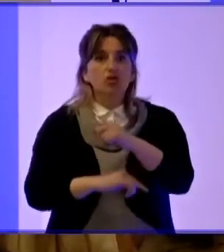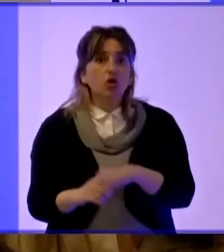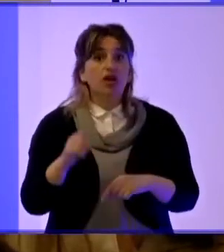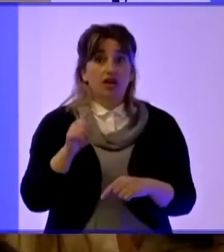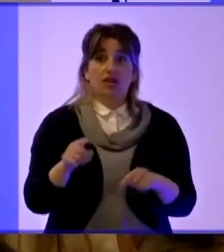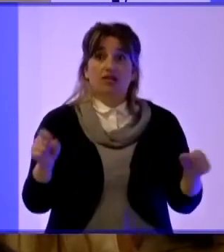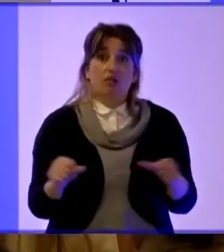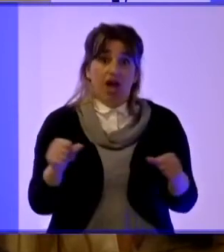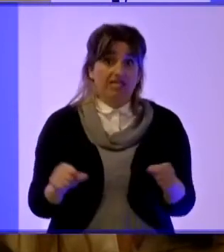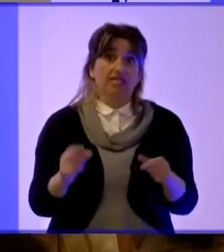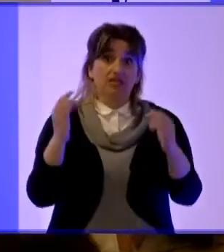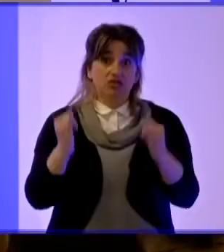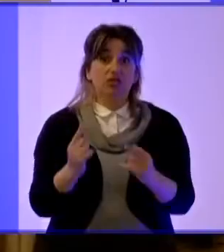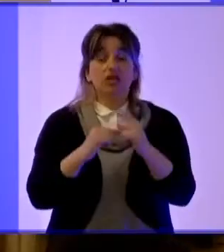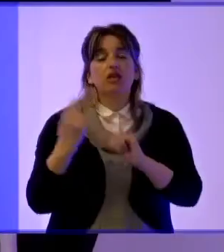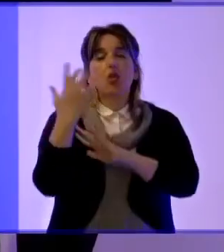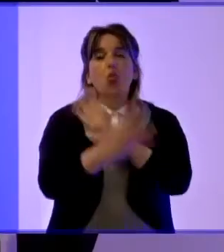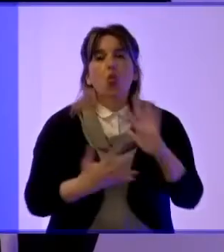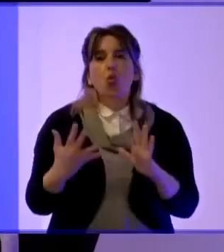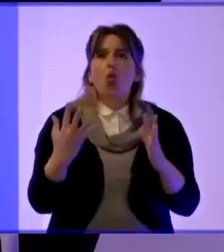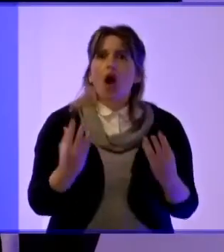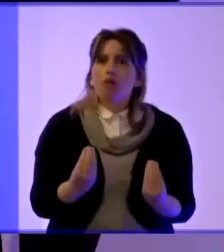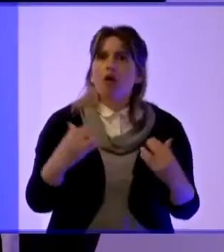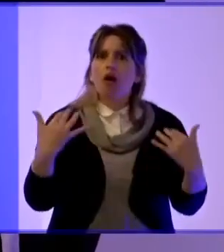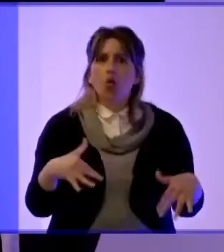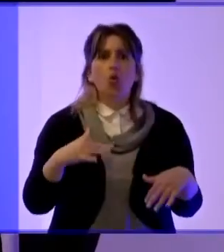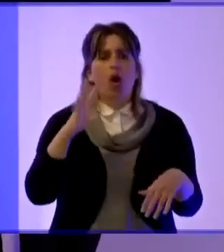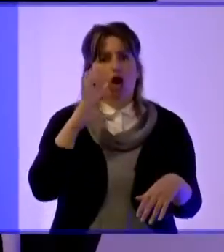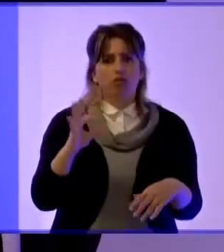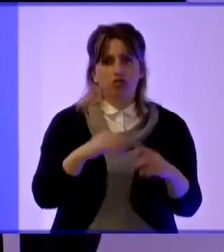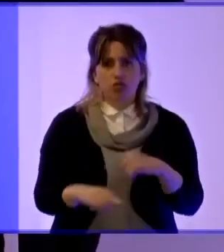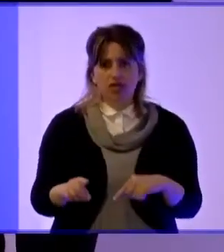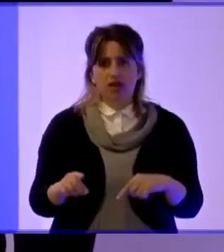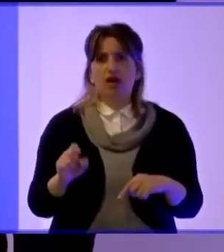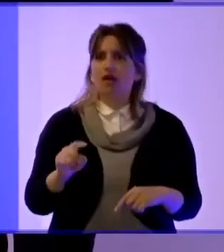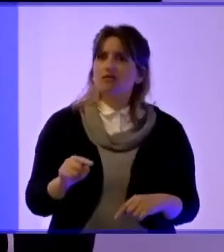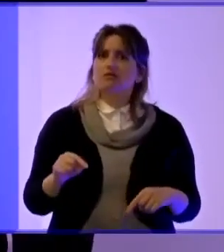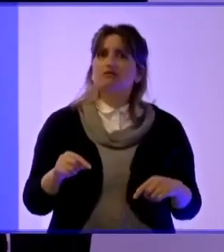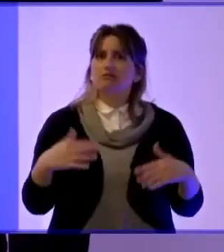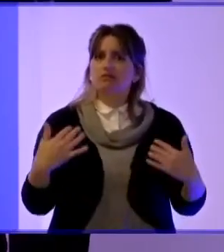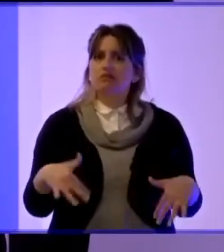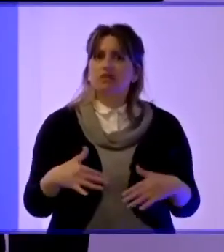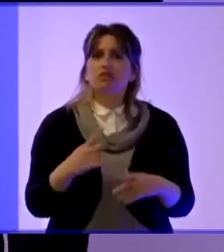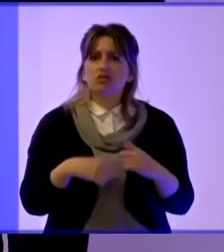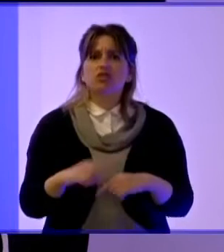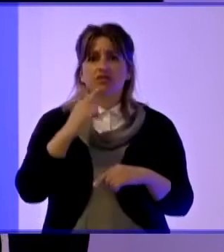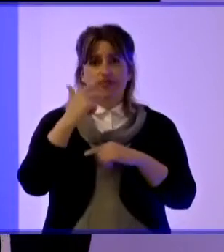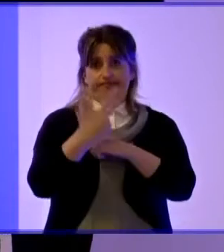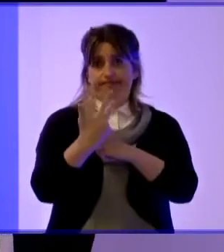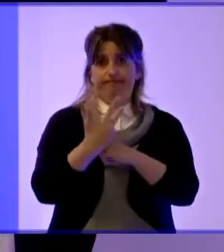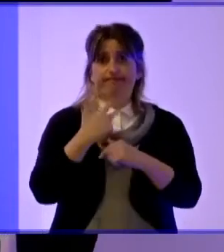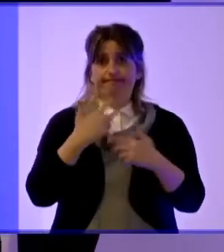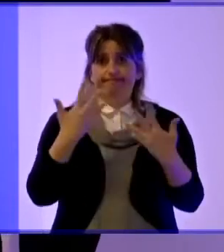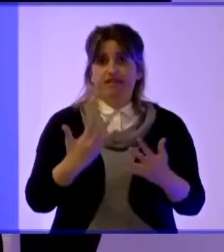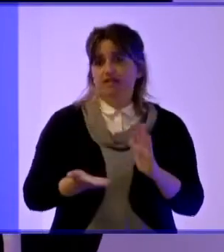estamos atravesando, Uruguay tiene enormes oportunidades que antes como país pequeño no lo tenía. Y en tercer lugar, y quizás lo